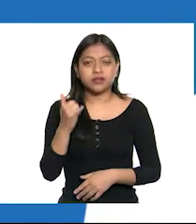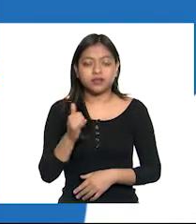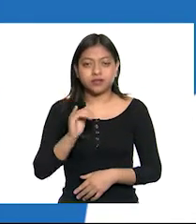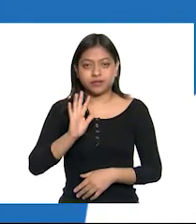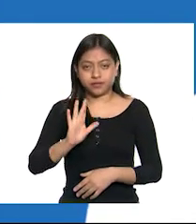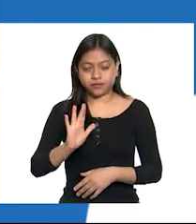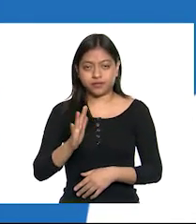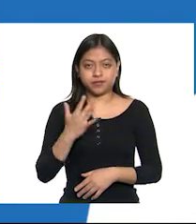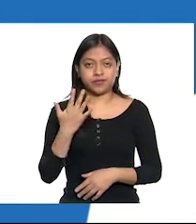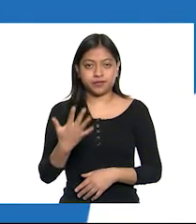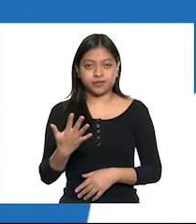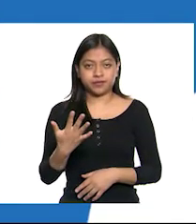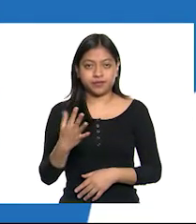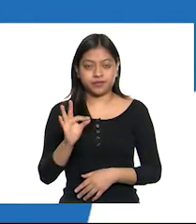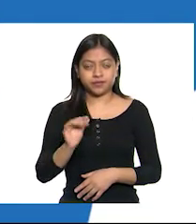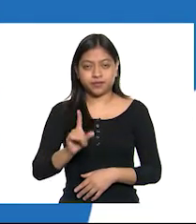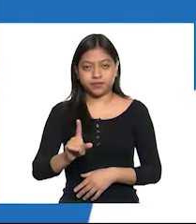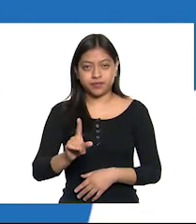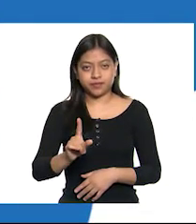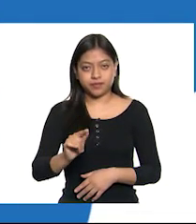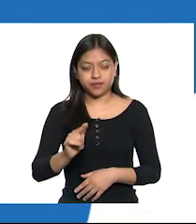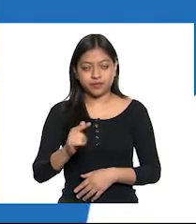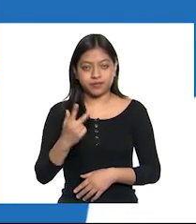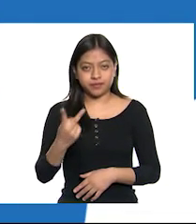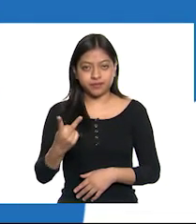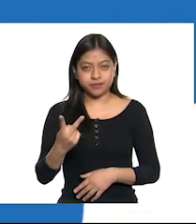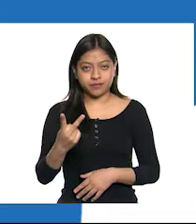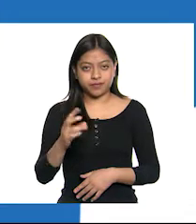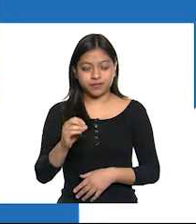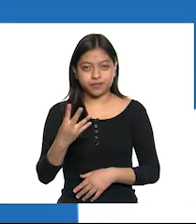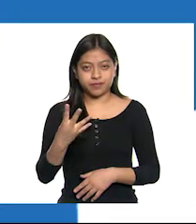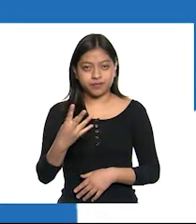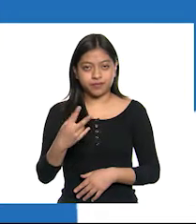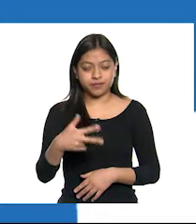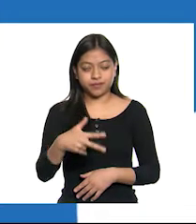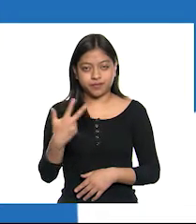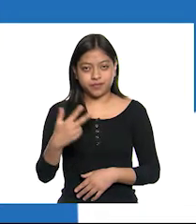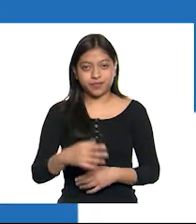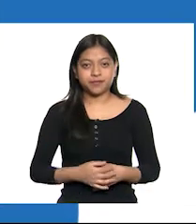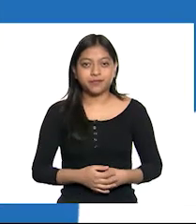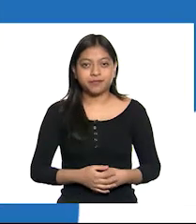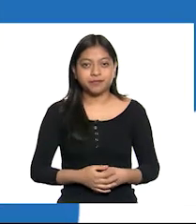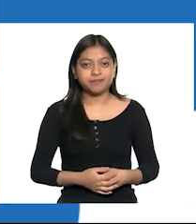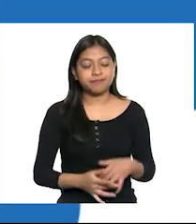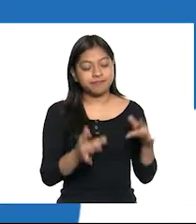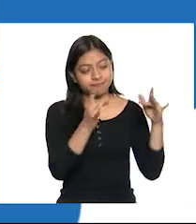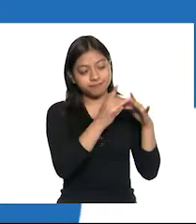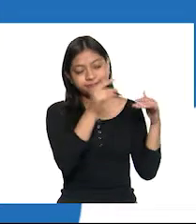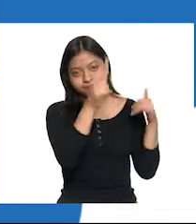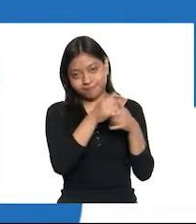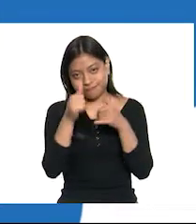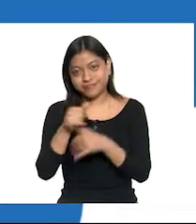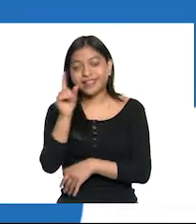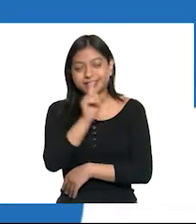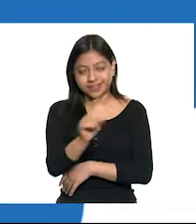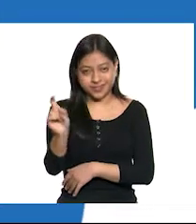teléfono 55 41 72 04 13. 100 líneas.